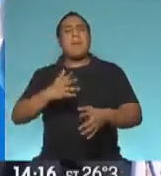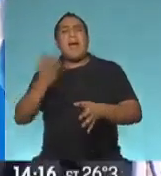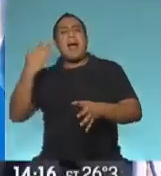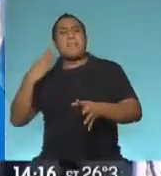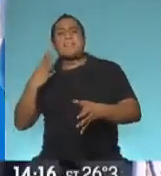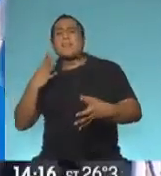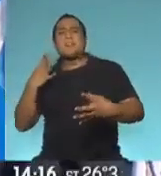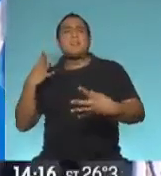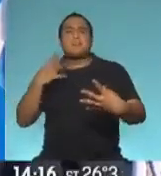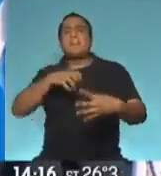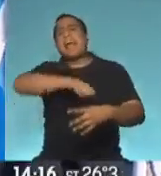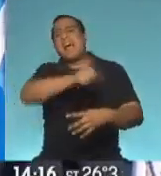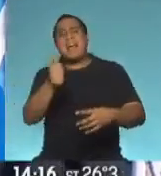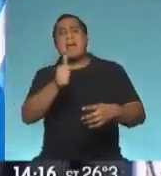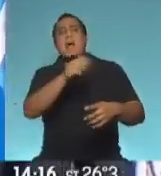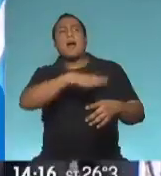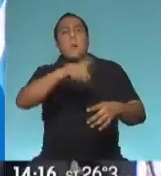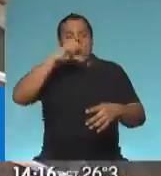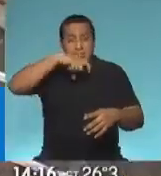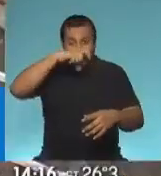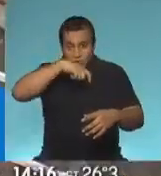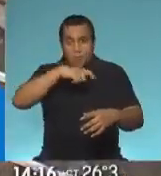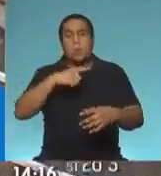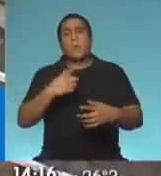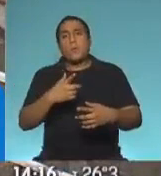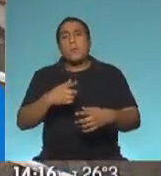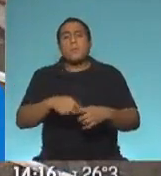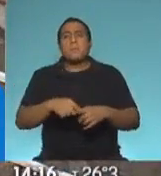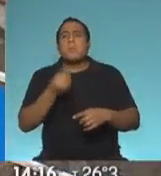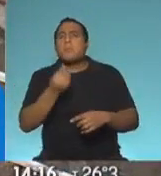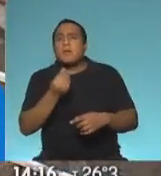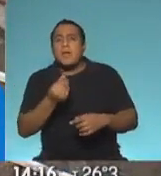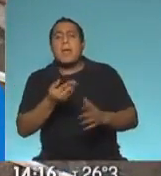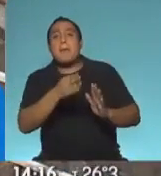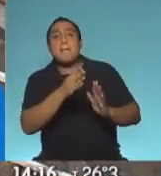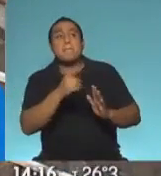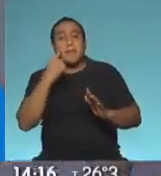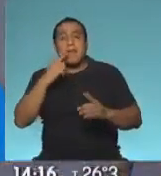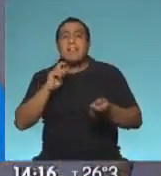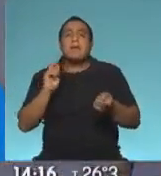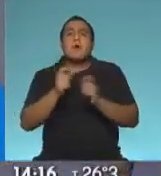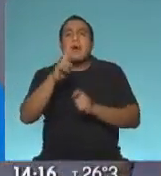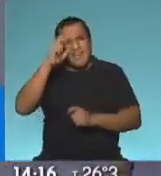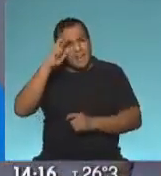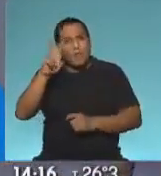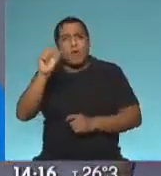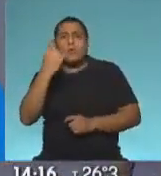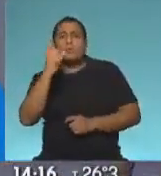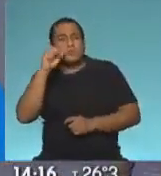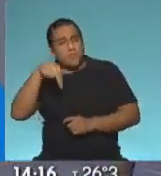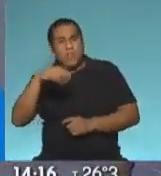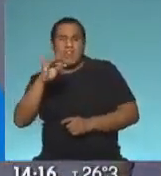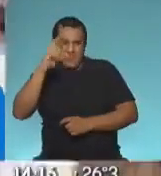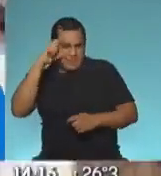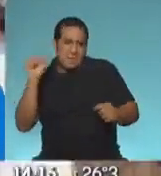de Montevideo, momento histórico por corresponder a la consolidación de los principios de la Revolución de Mayo. Hombres y mujeres